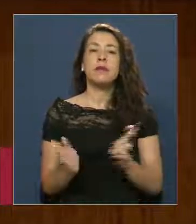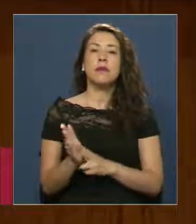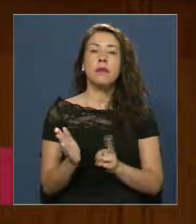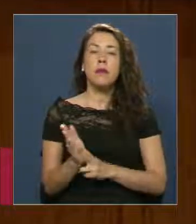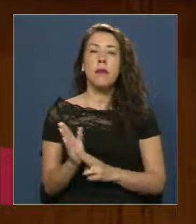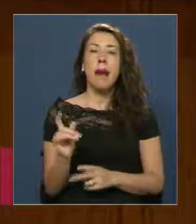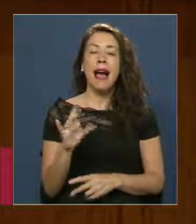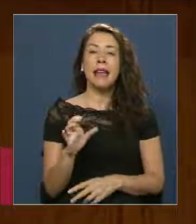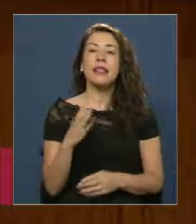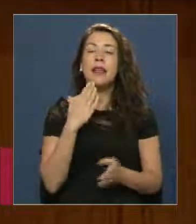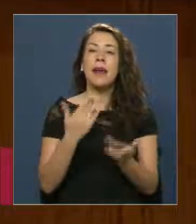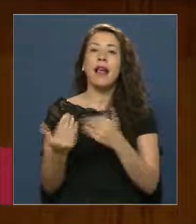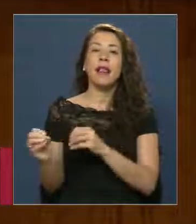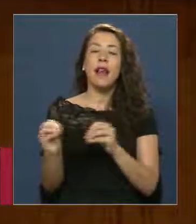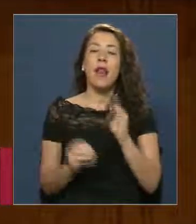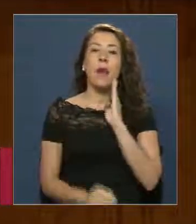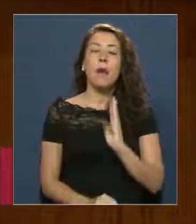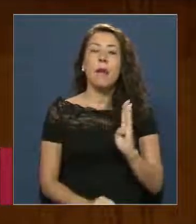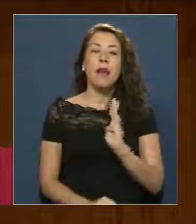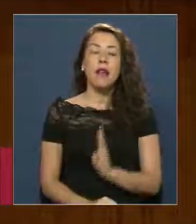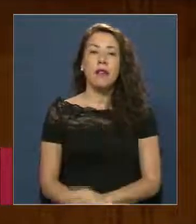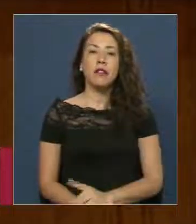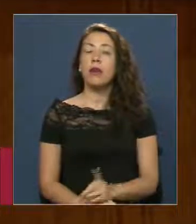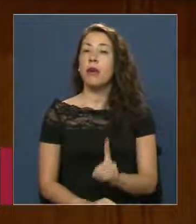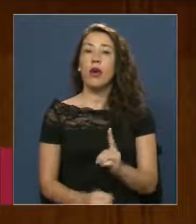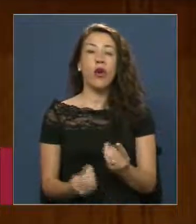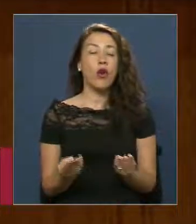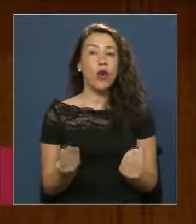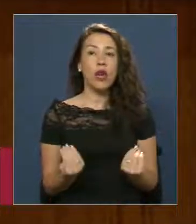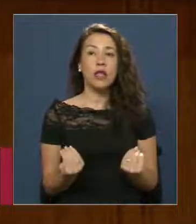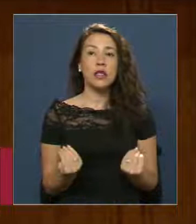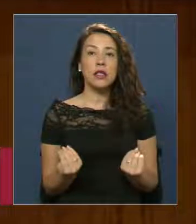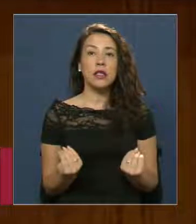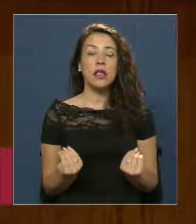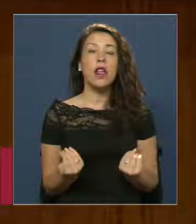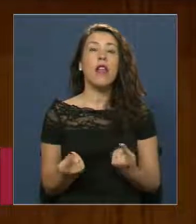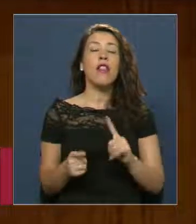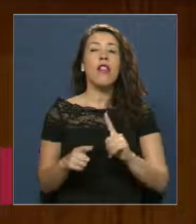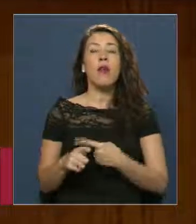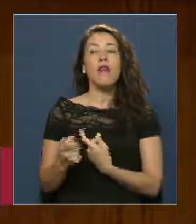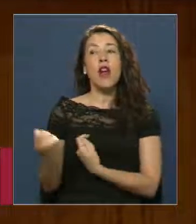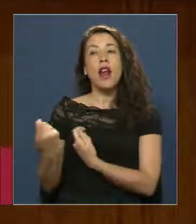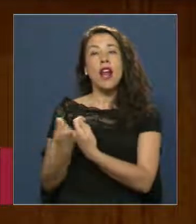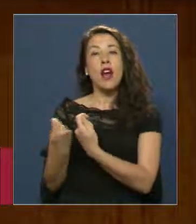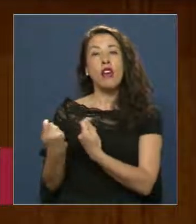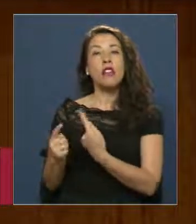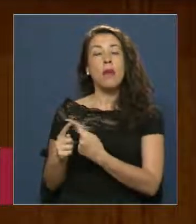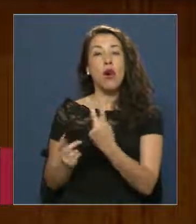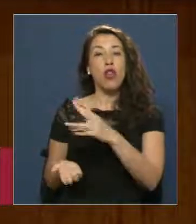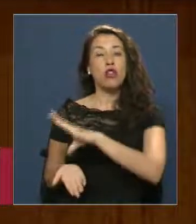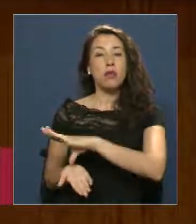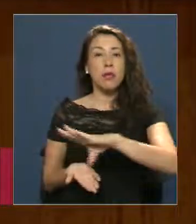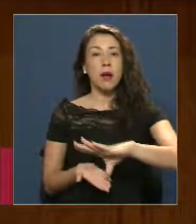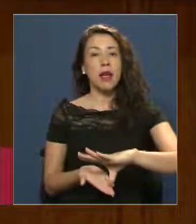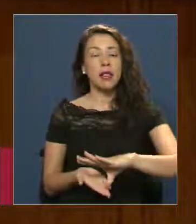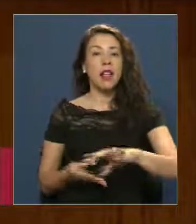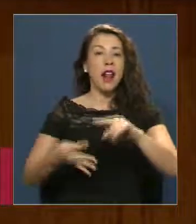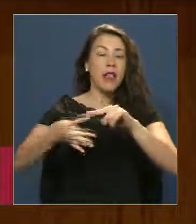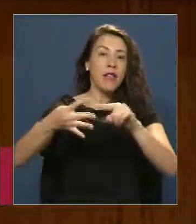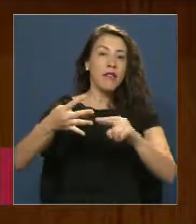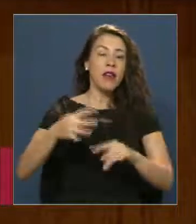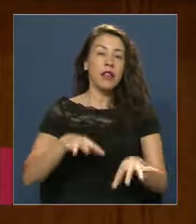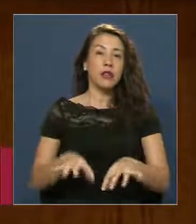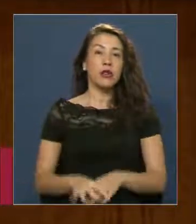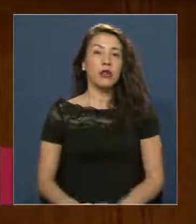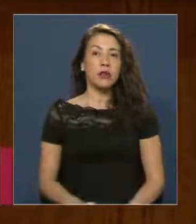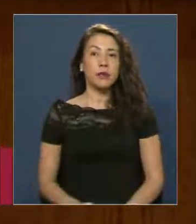el traslado de beneficios, sin necesidad de renegociar bilateralmente cada uno de ellos,